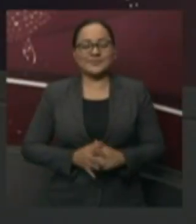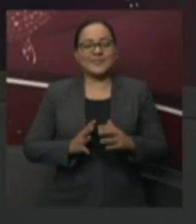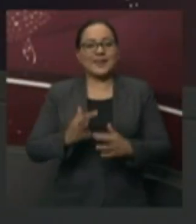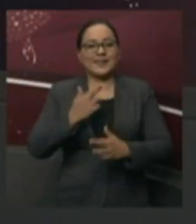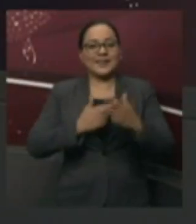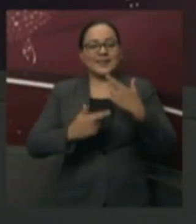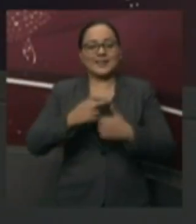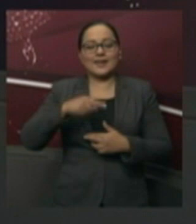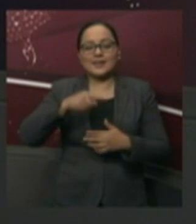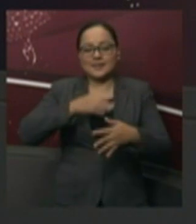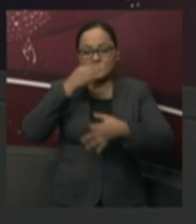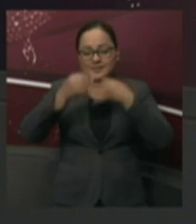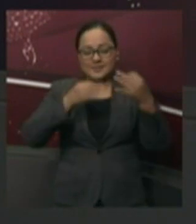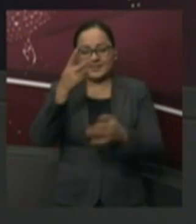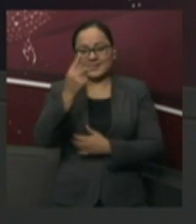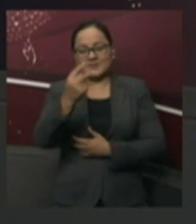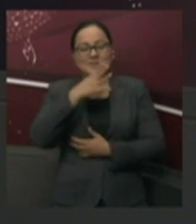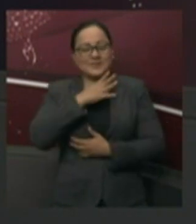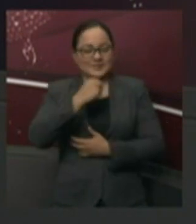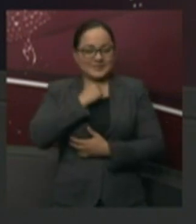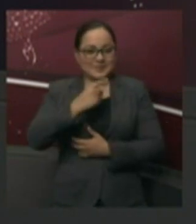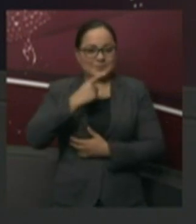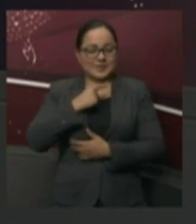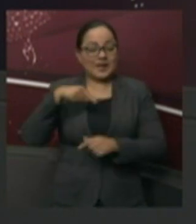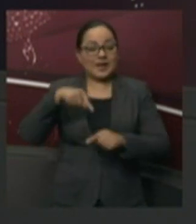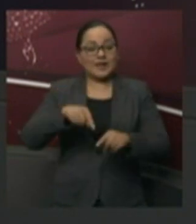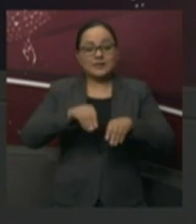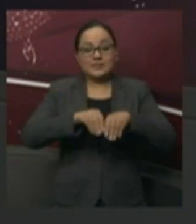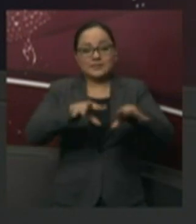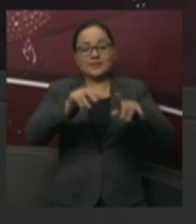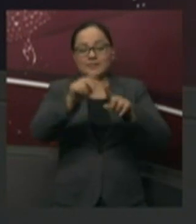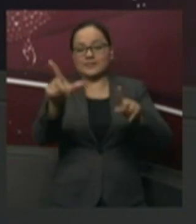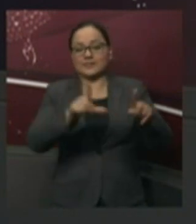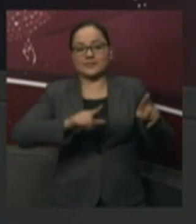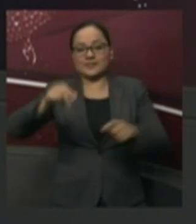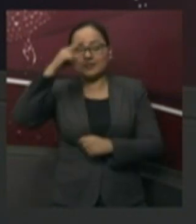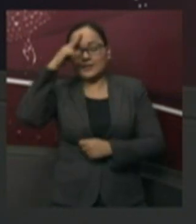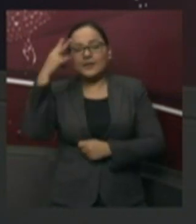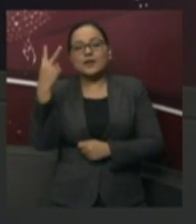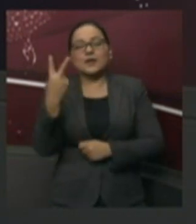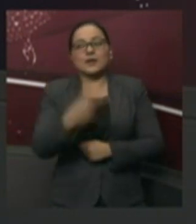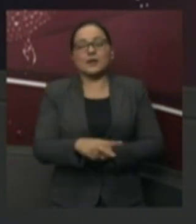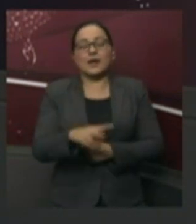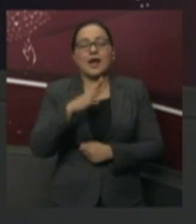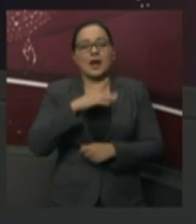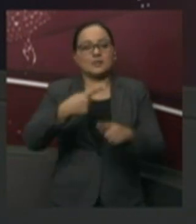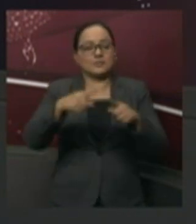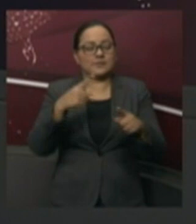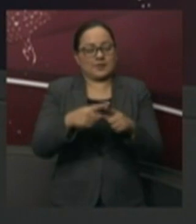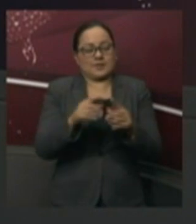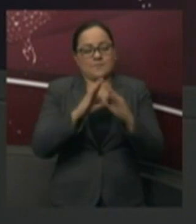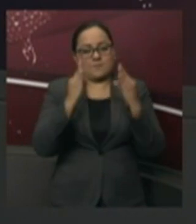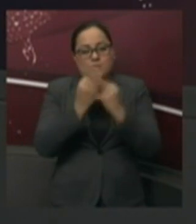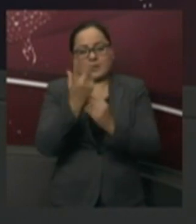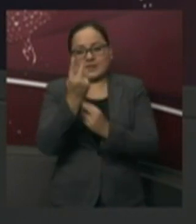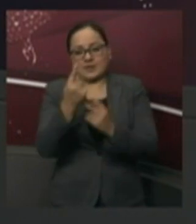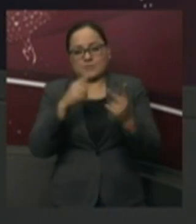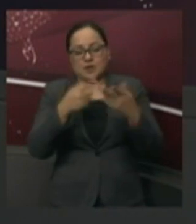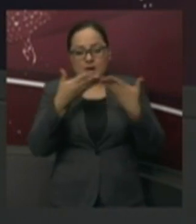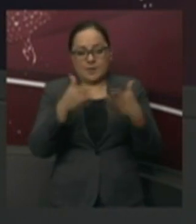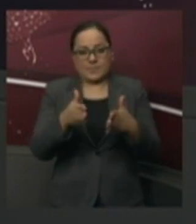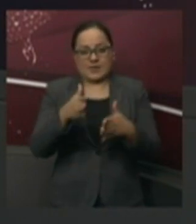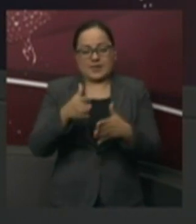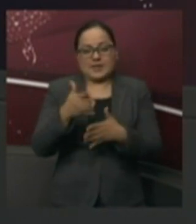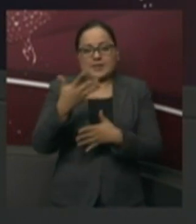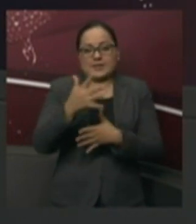Ya estamos de regreso con usted aquí en Noticias del Congreso, transmitiendo a la República Mexicana en los sistemas de televisión por cable. Estamos en señal abierta en